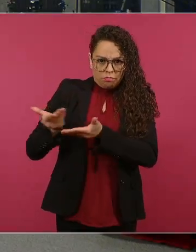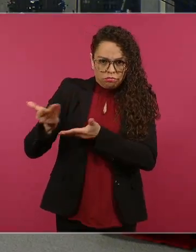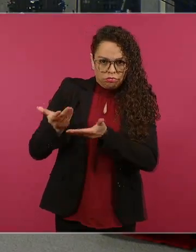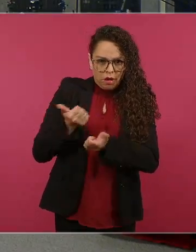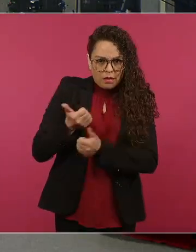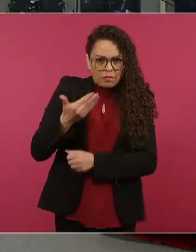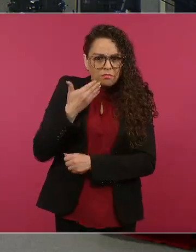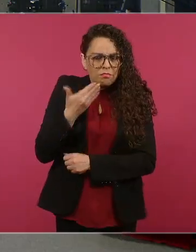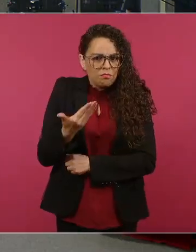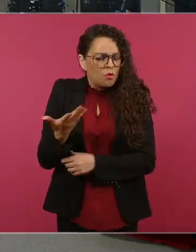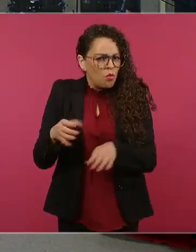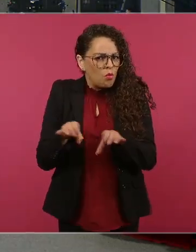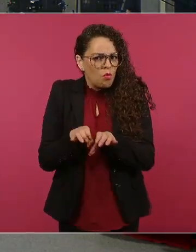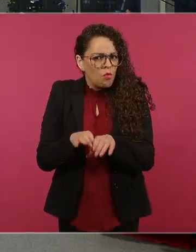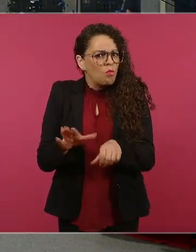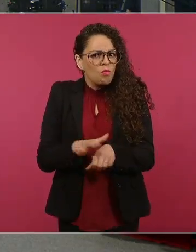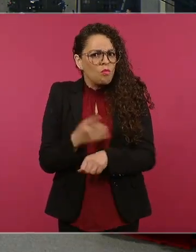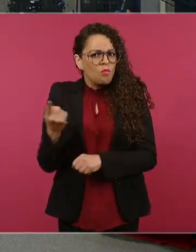y